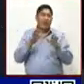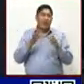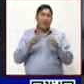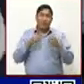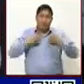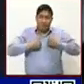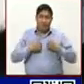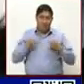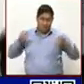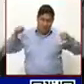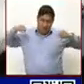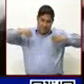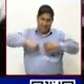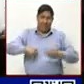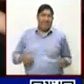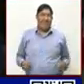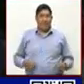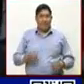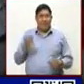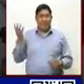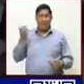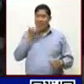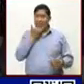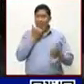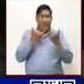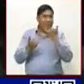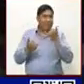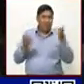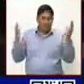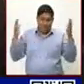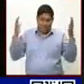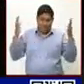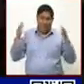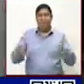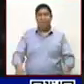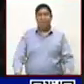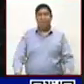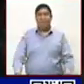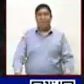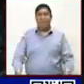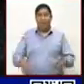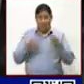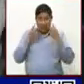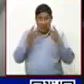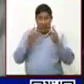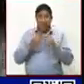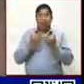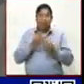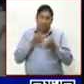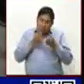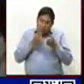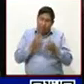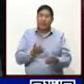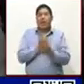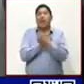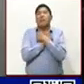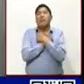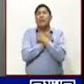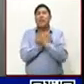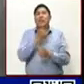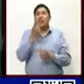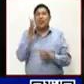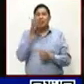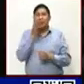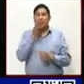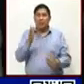tiene aquí para sacarle esa mano. Esta mano no también es, no, es podemos ver en este momento la dedicación y el amor de